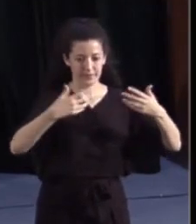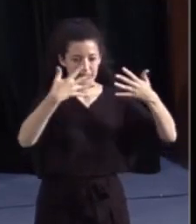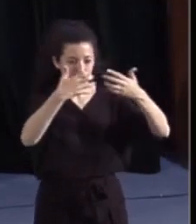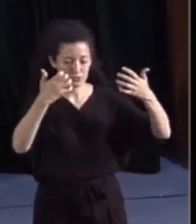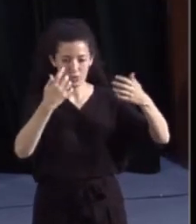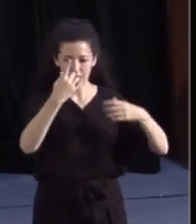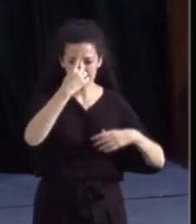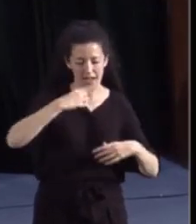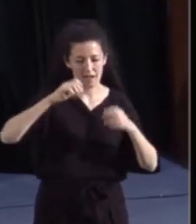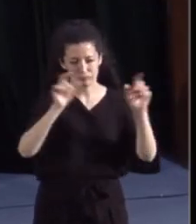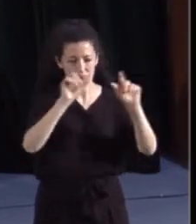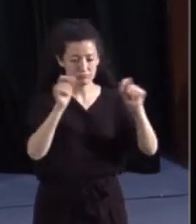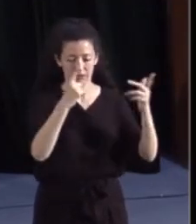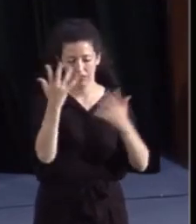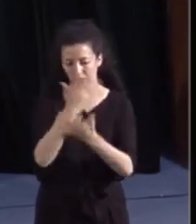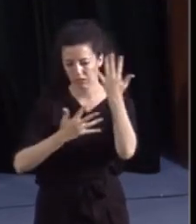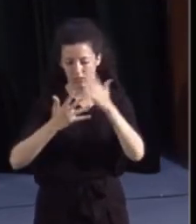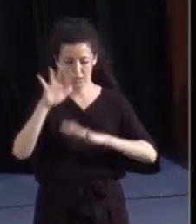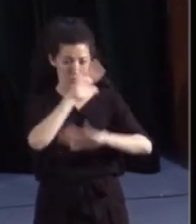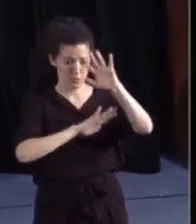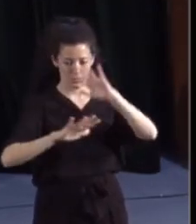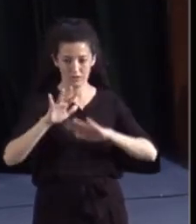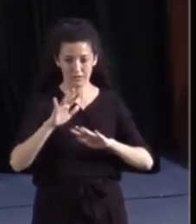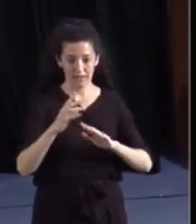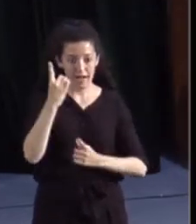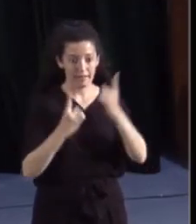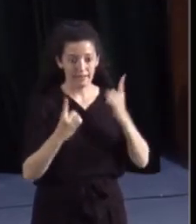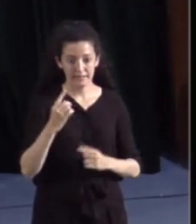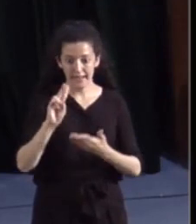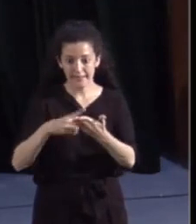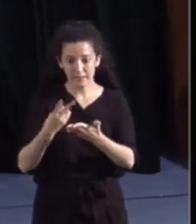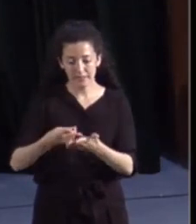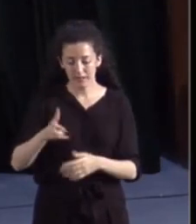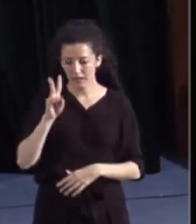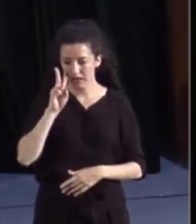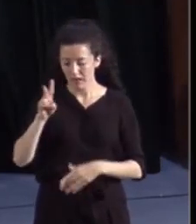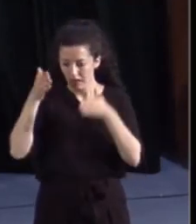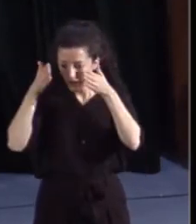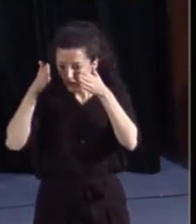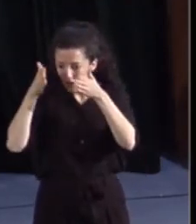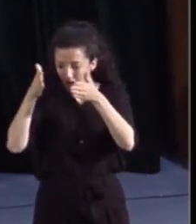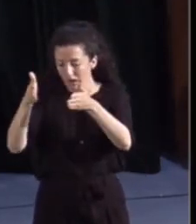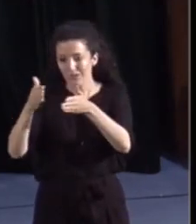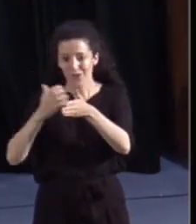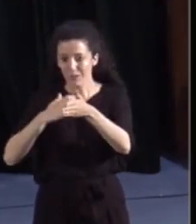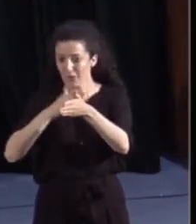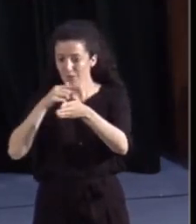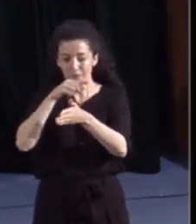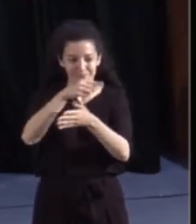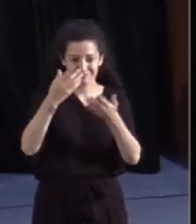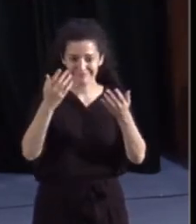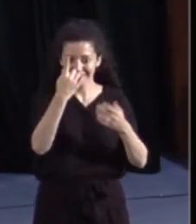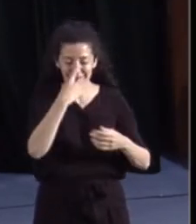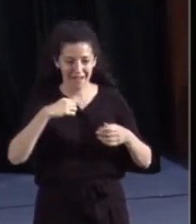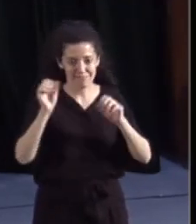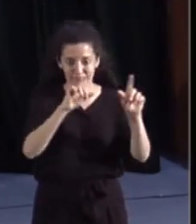intérprete porque me voy a perder todo el contenido visual. Si esto es un informativo con un locutor de televisión oyente que solo le